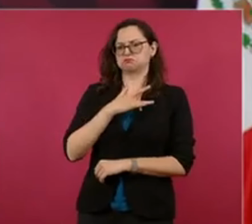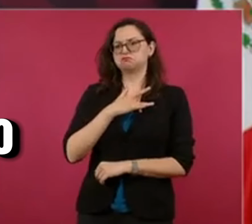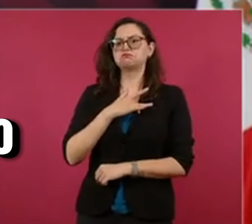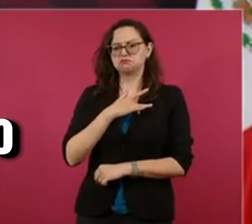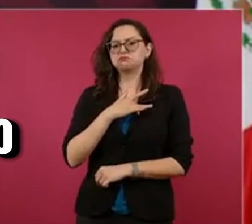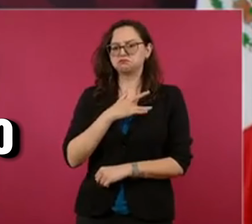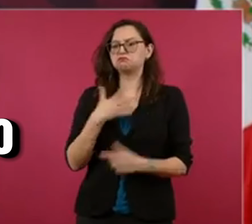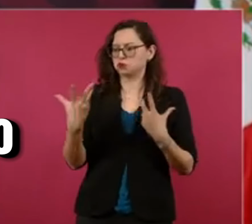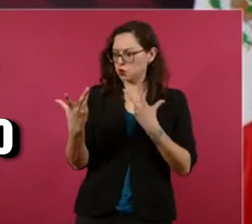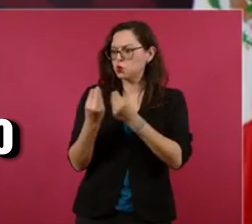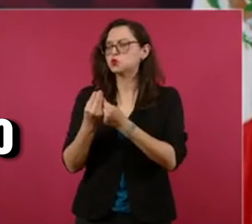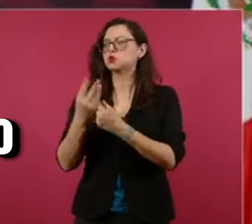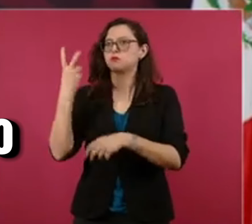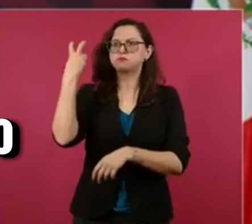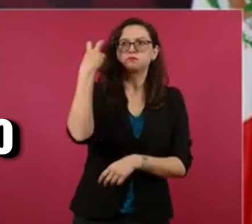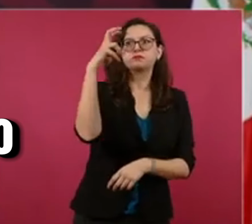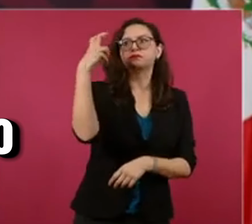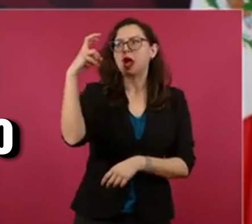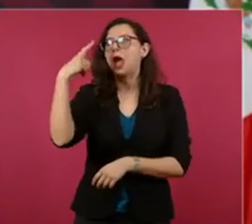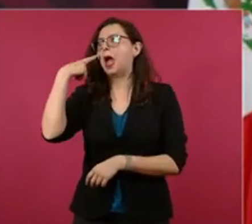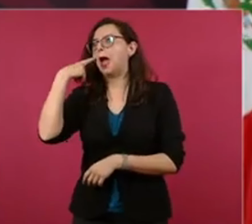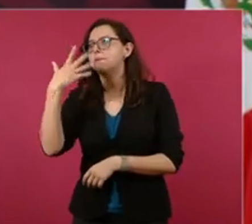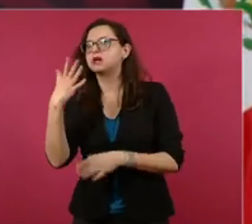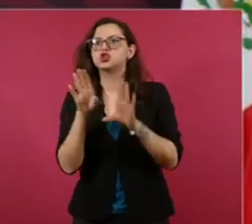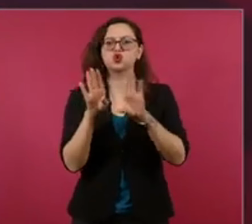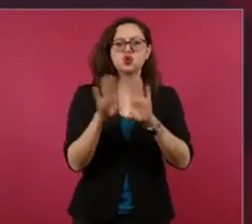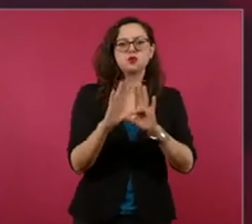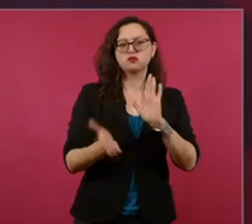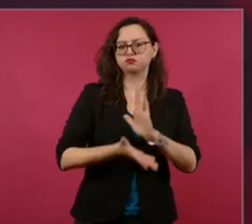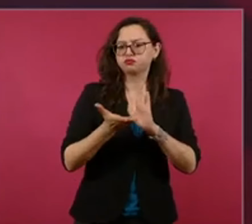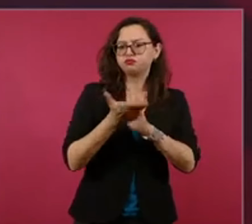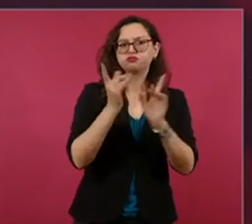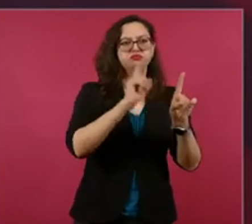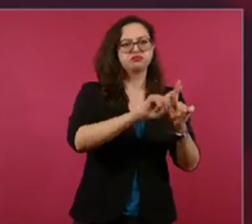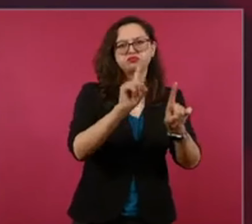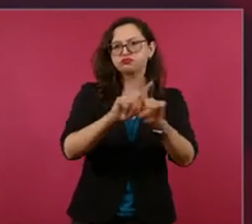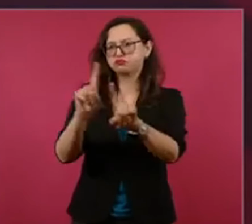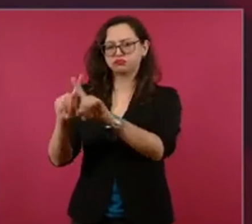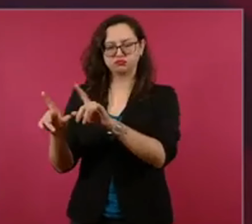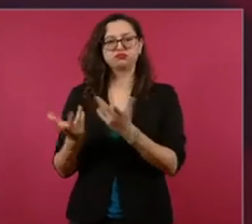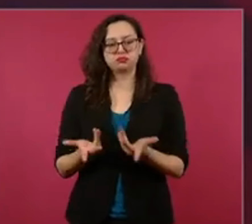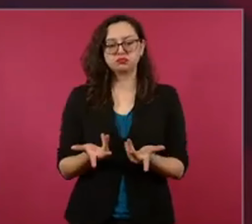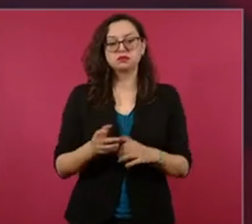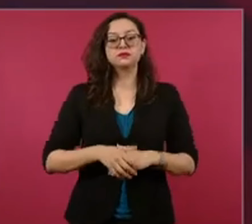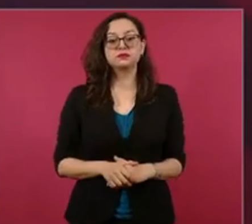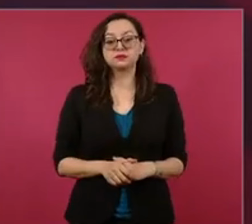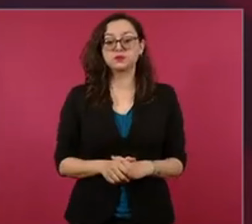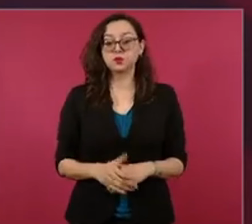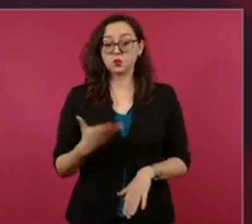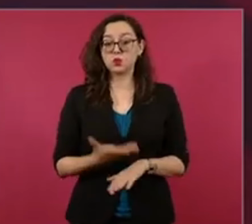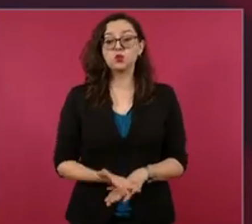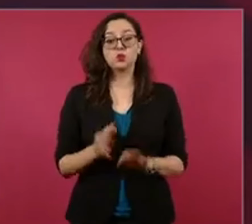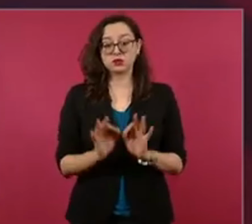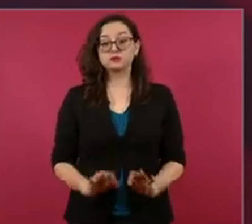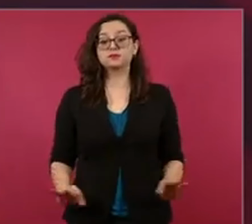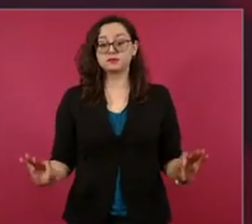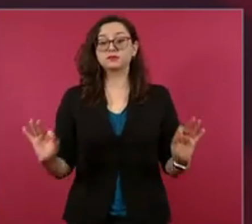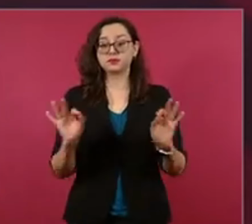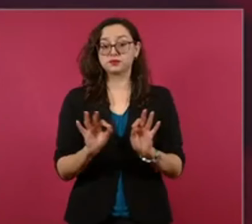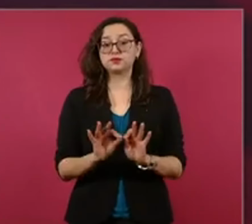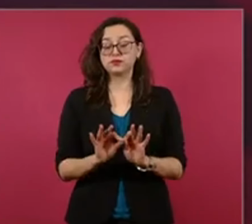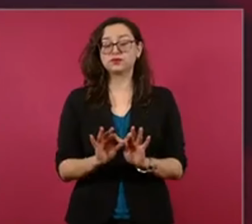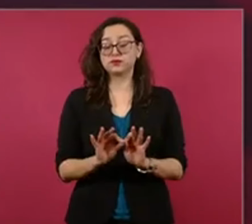ver obras y otras acciones de gobierno. Ahora, esto es importante. Yo le